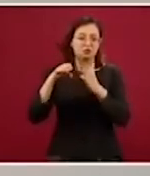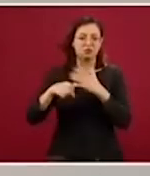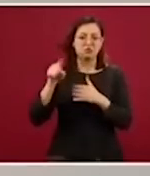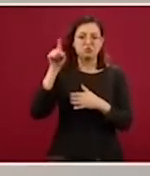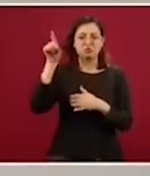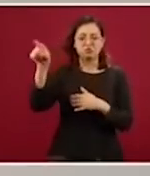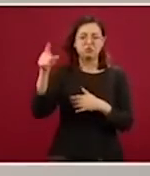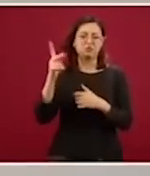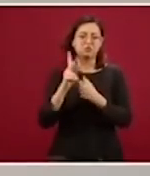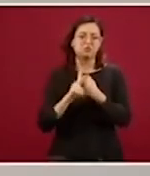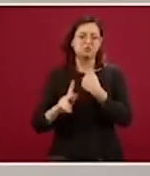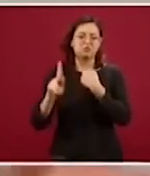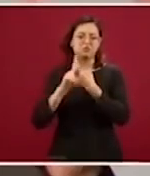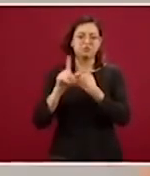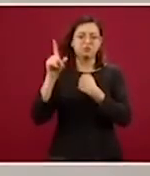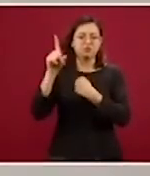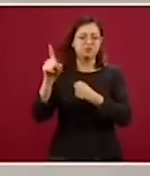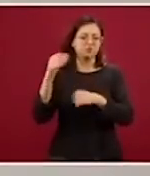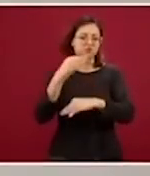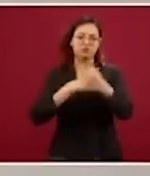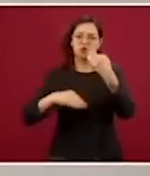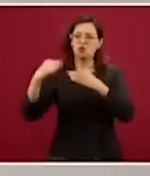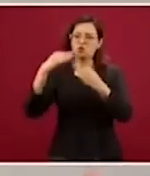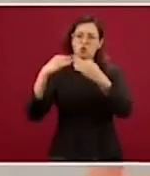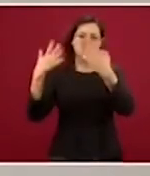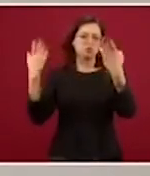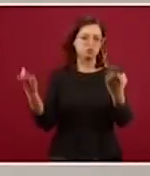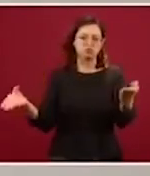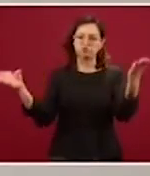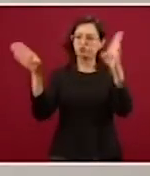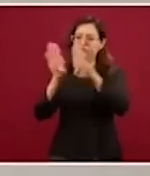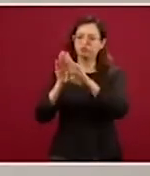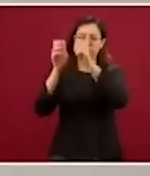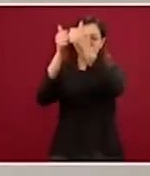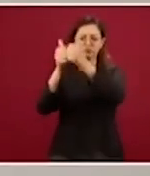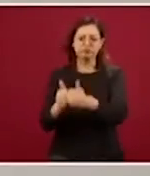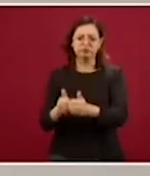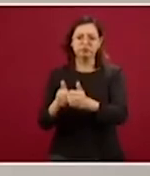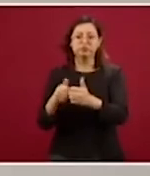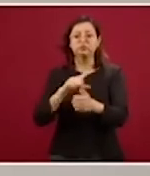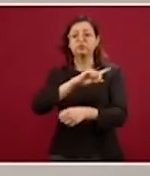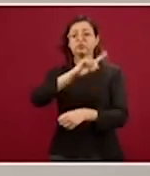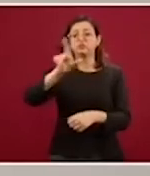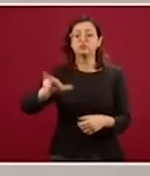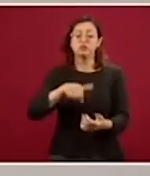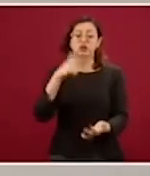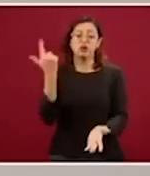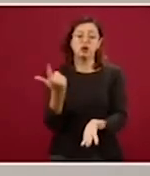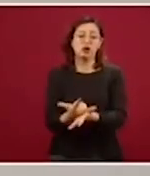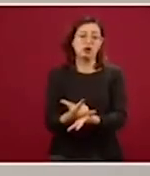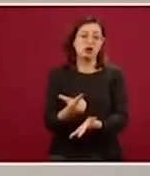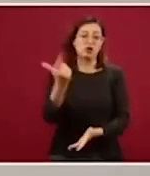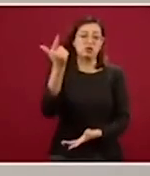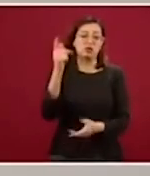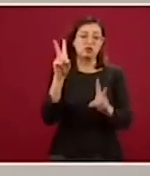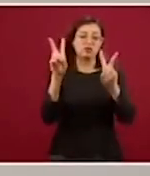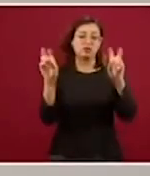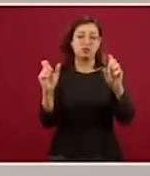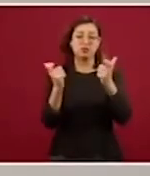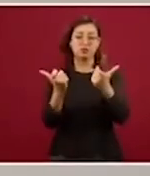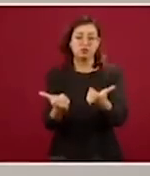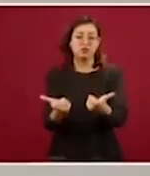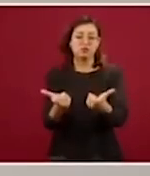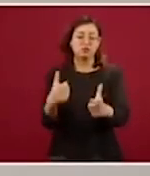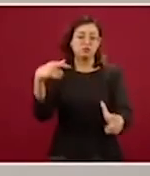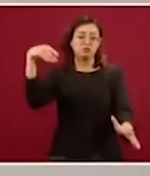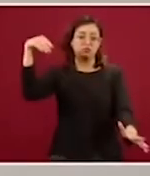países hacer estos cierres masivos de todo el país, eso tiene consecuencias gravísimas en las economías de